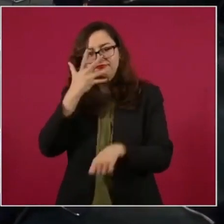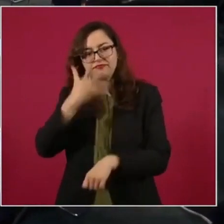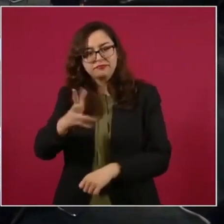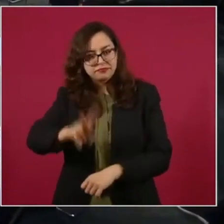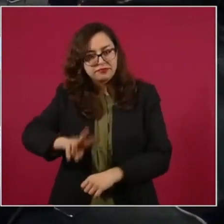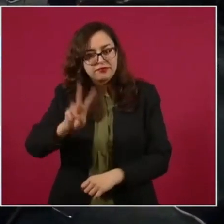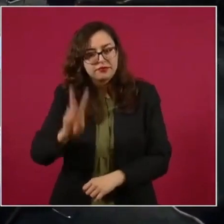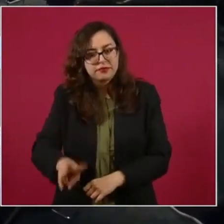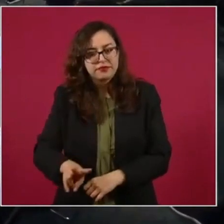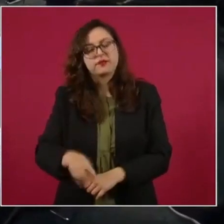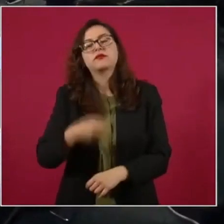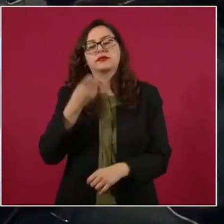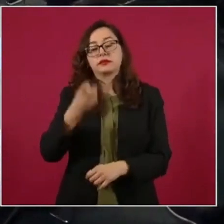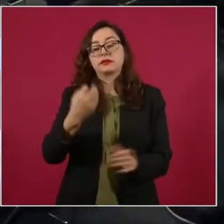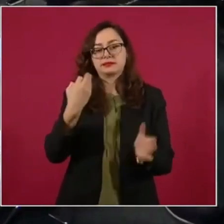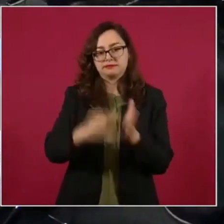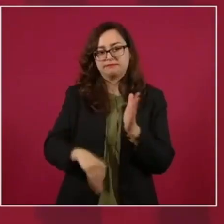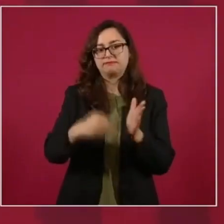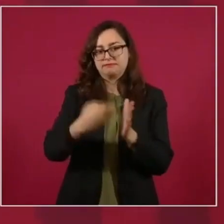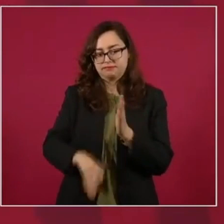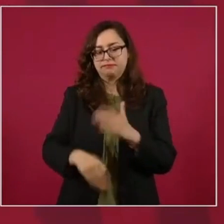estar pendientes